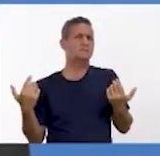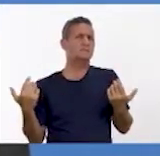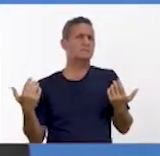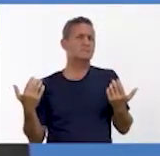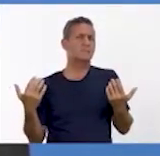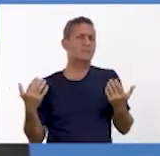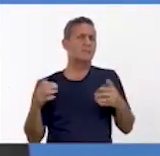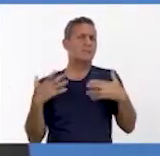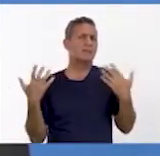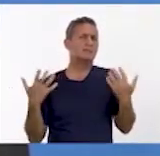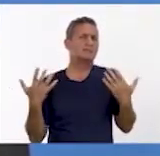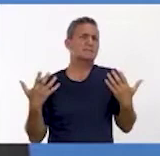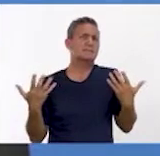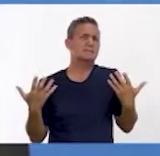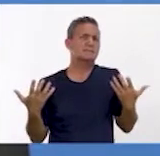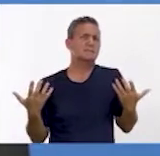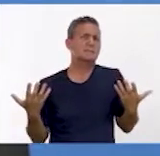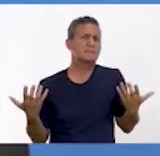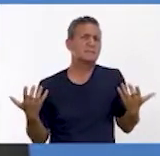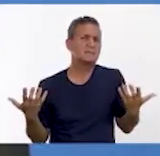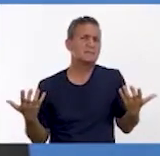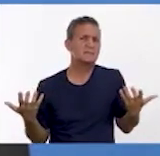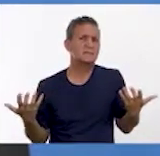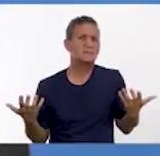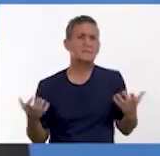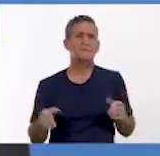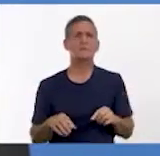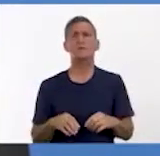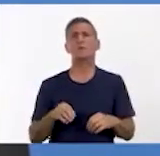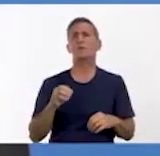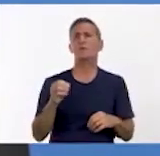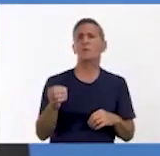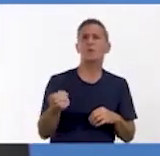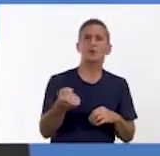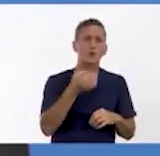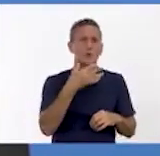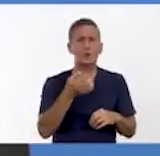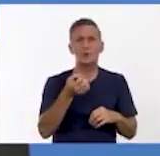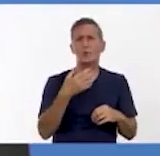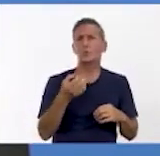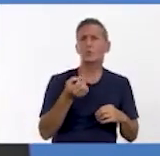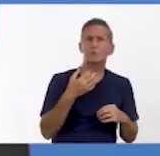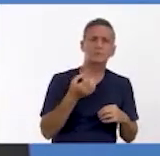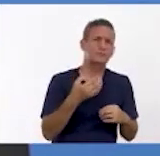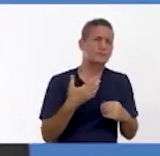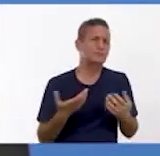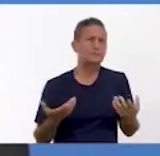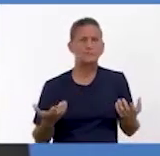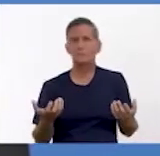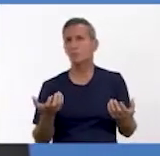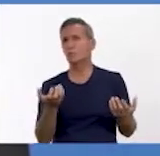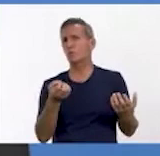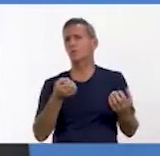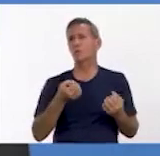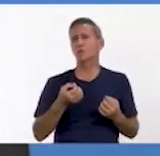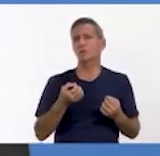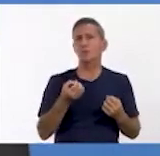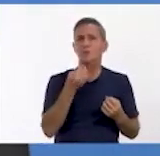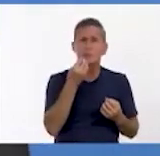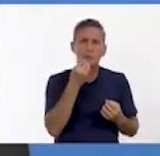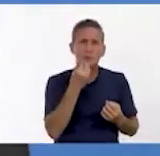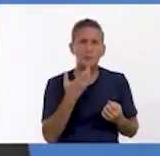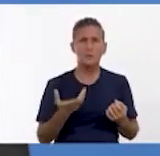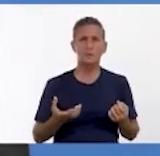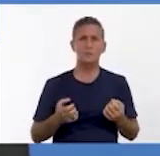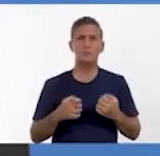hablamos del consumo de proteína, del consumo de calorías, de la producción industrial,